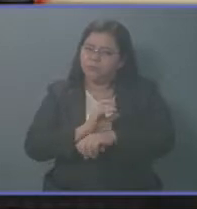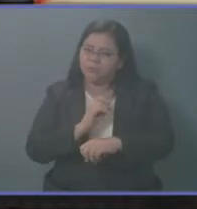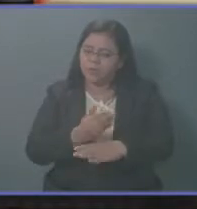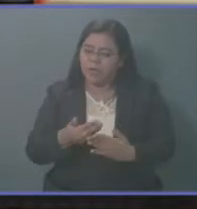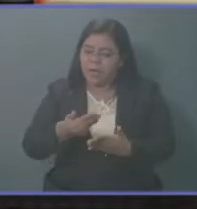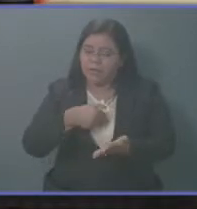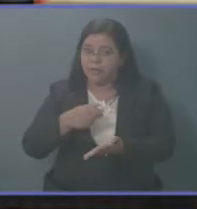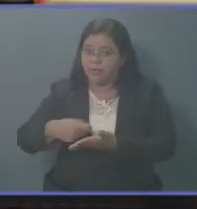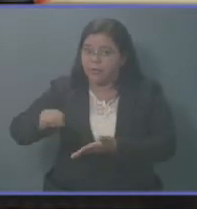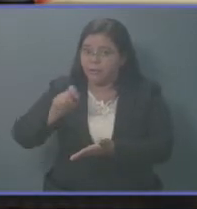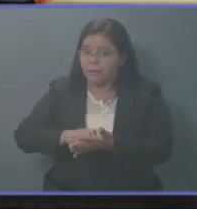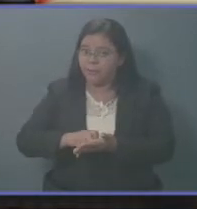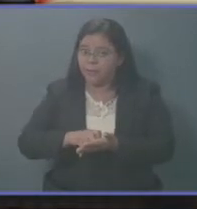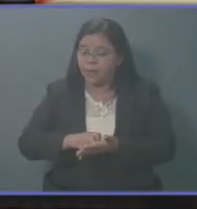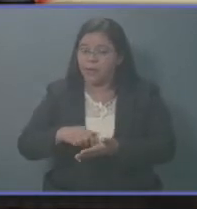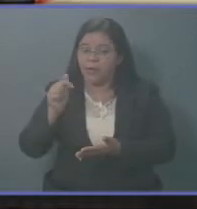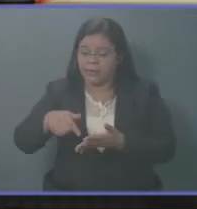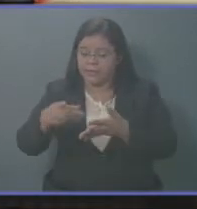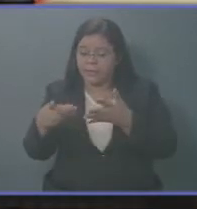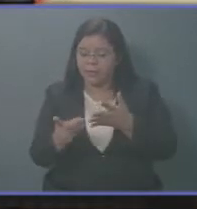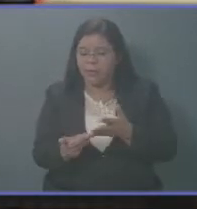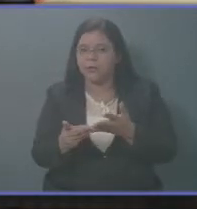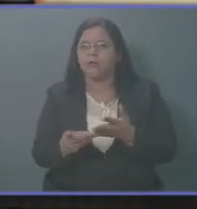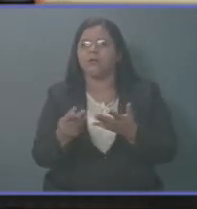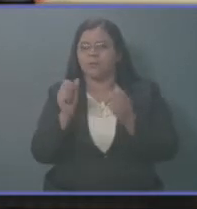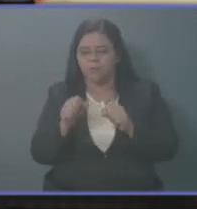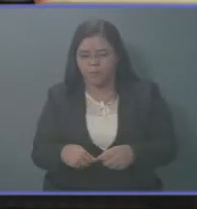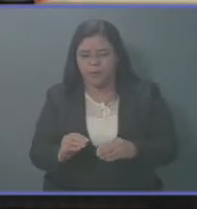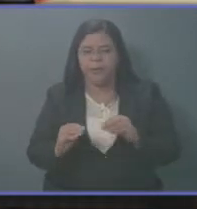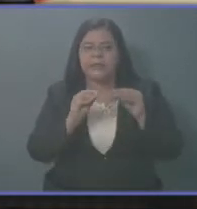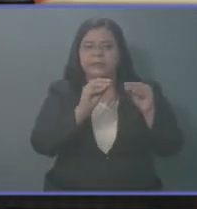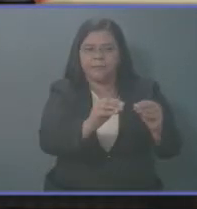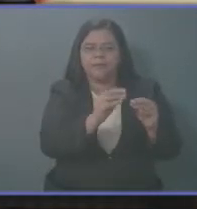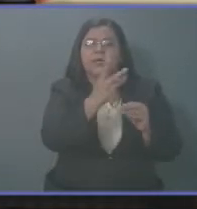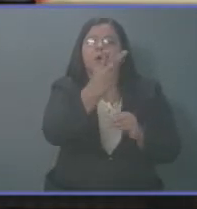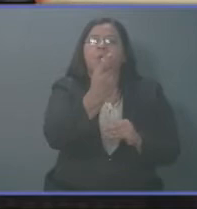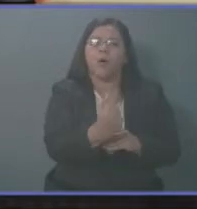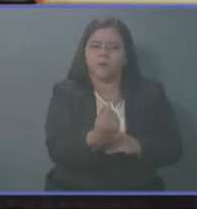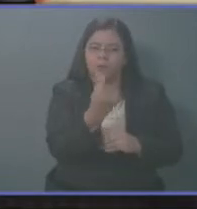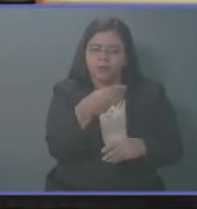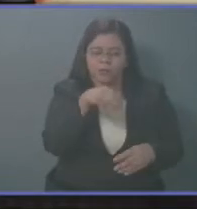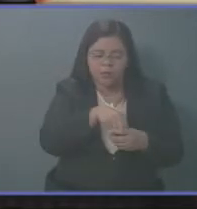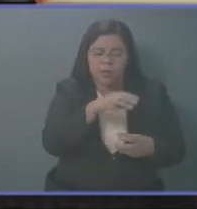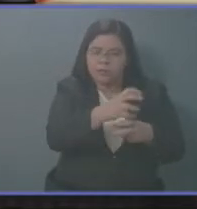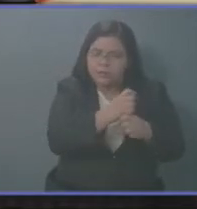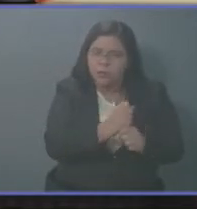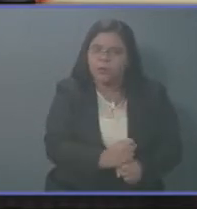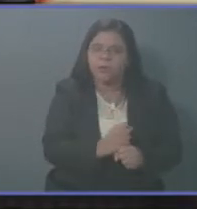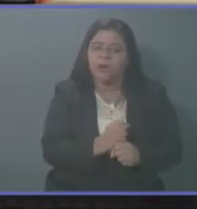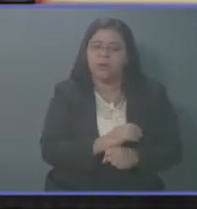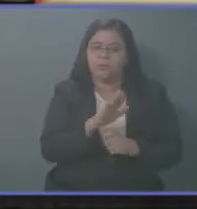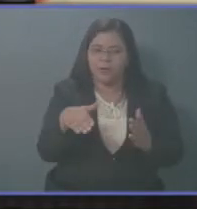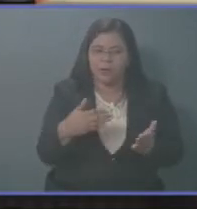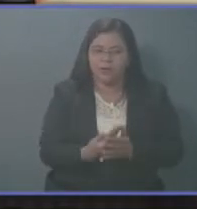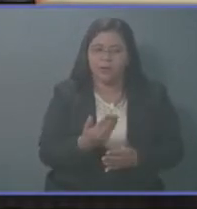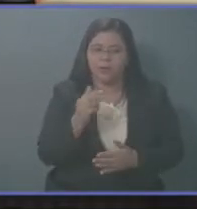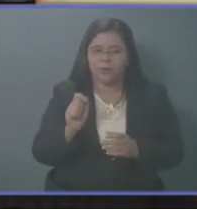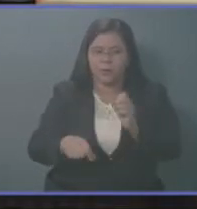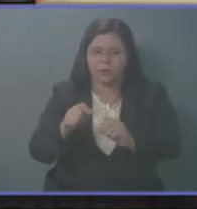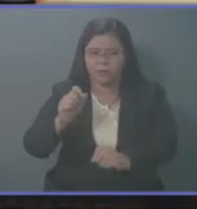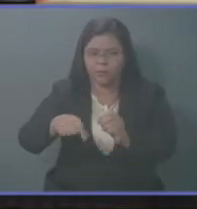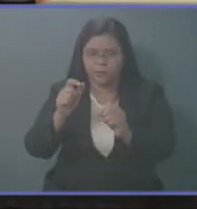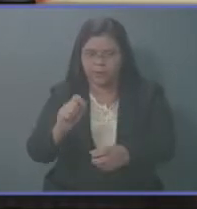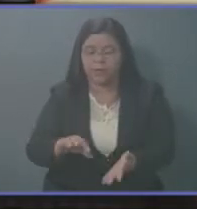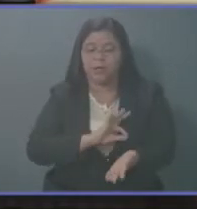decreto legislativo en estudio, se asignen fondos específicos que aseguren la viabilidad de la medida económica de apoyo para el sector agropecuario.